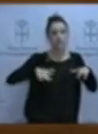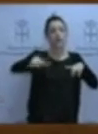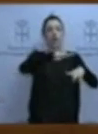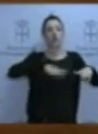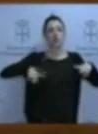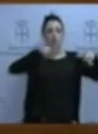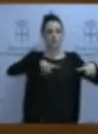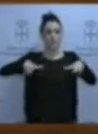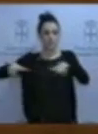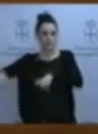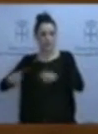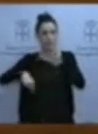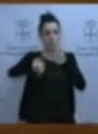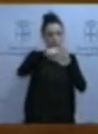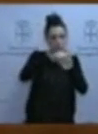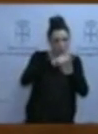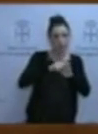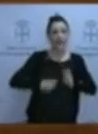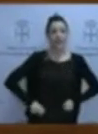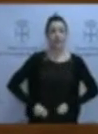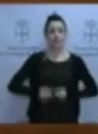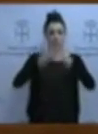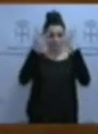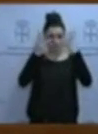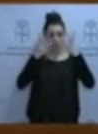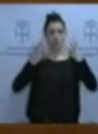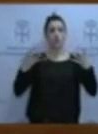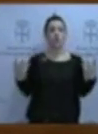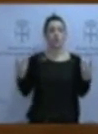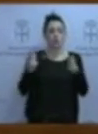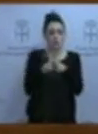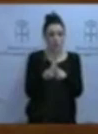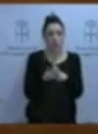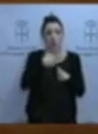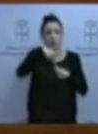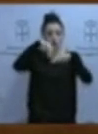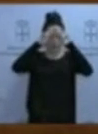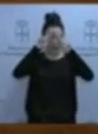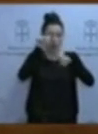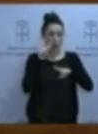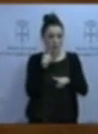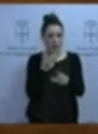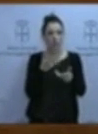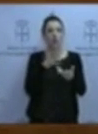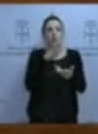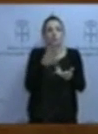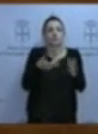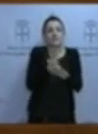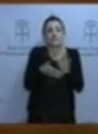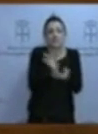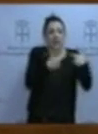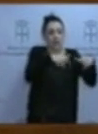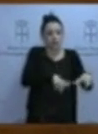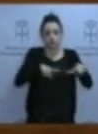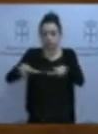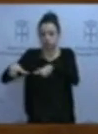físicos en este edificio anexo al UCA, una mera distribución de espacios, y que, por tanto,